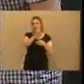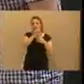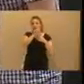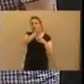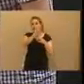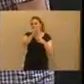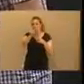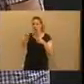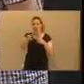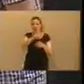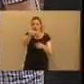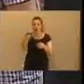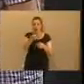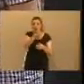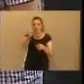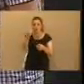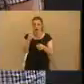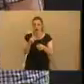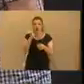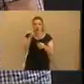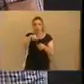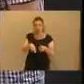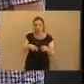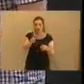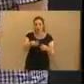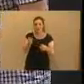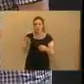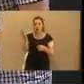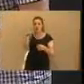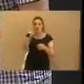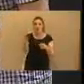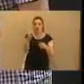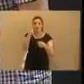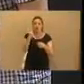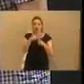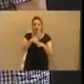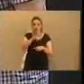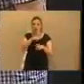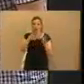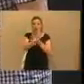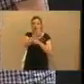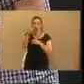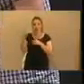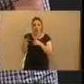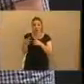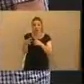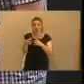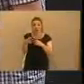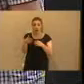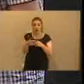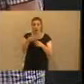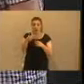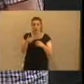64.547.421 euros de deuda bancaria reconocida, a la que hay que añadir que el Banco de España destapó una deuda no reconocida, es decir, en B,